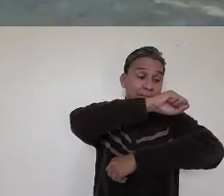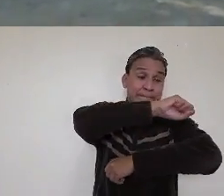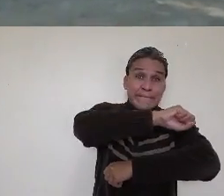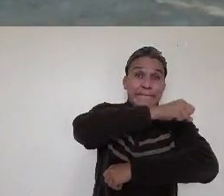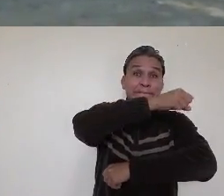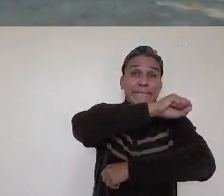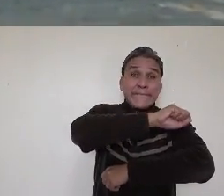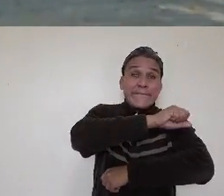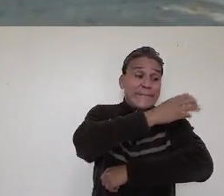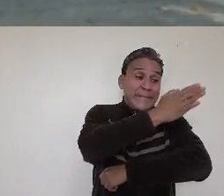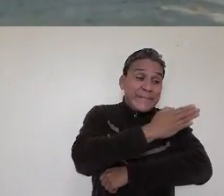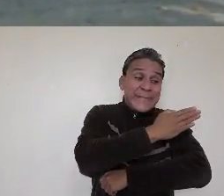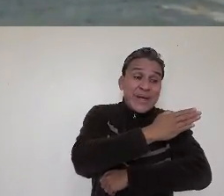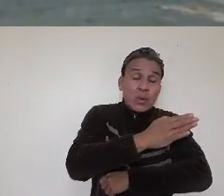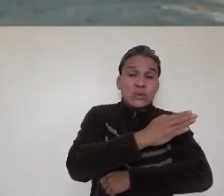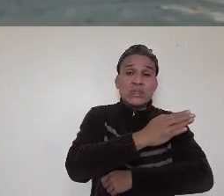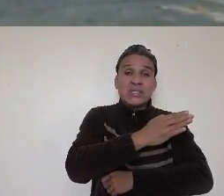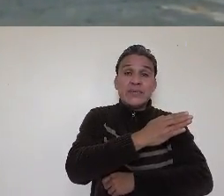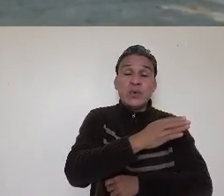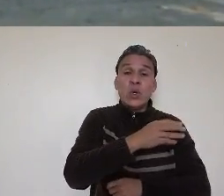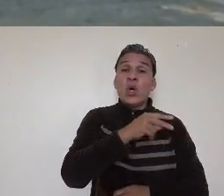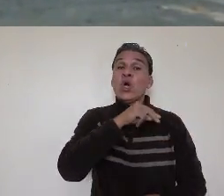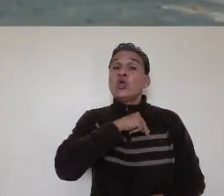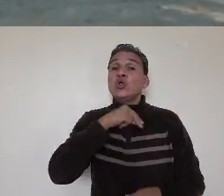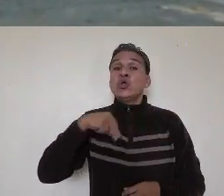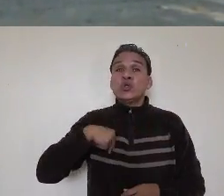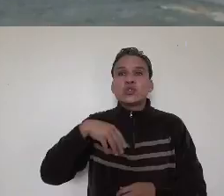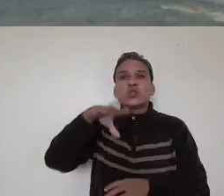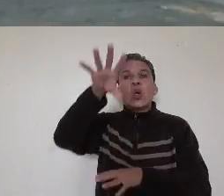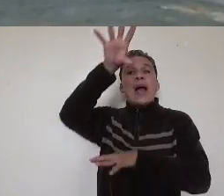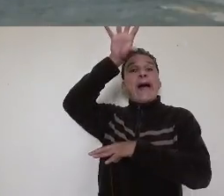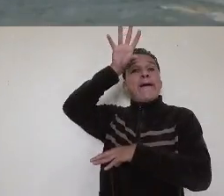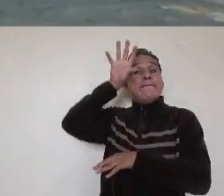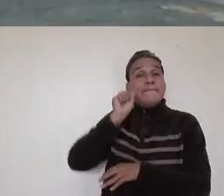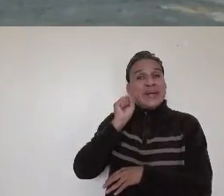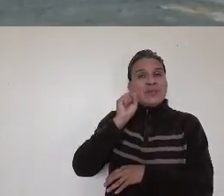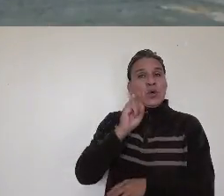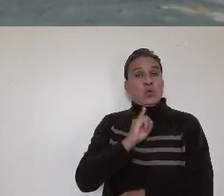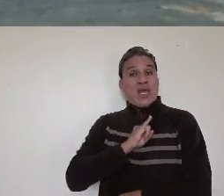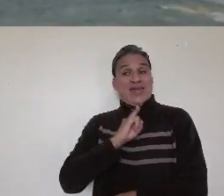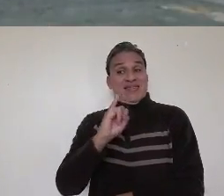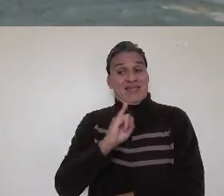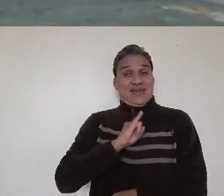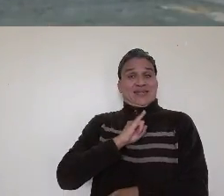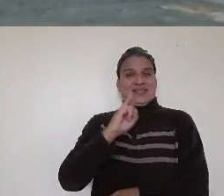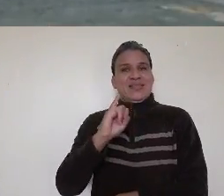nosotros aprendemos que nos hemos identificado con Cristo.